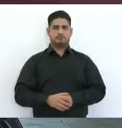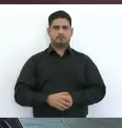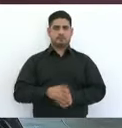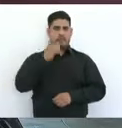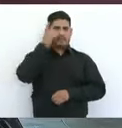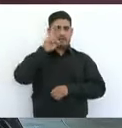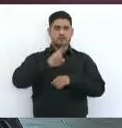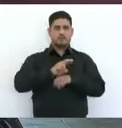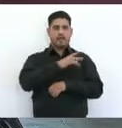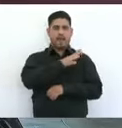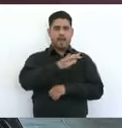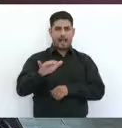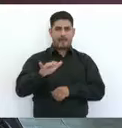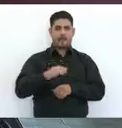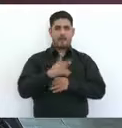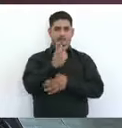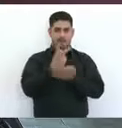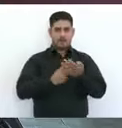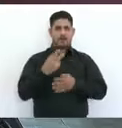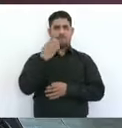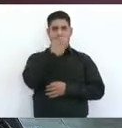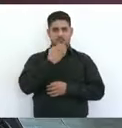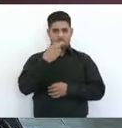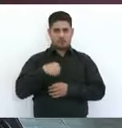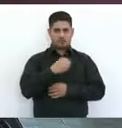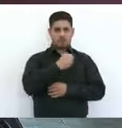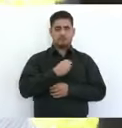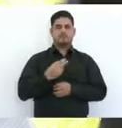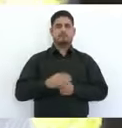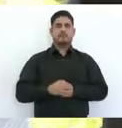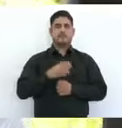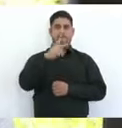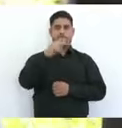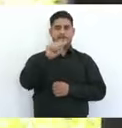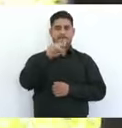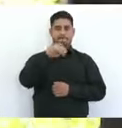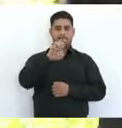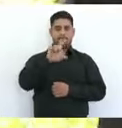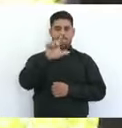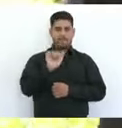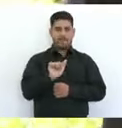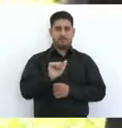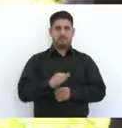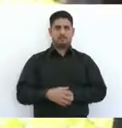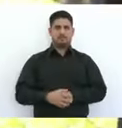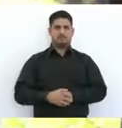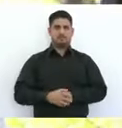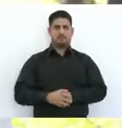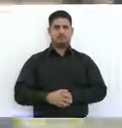Directora General del programa La Escuela es Nuestra, Pamela López Ruiz.